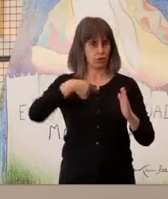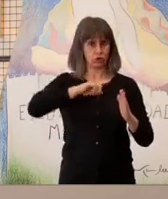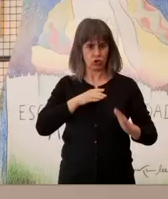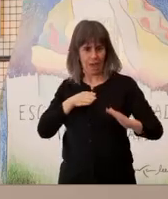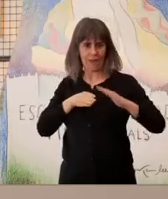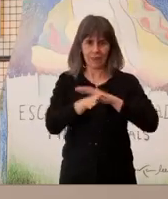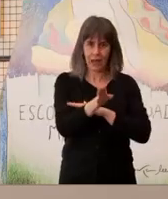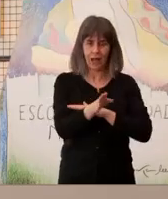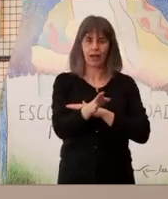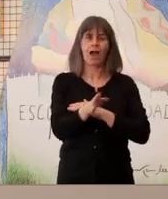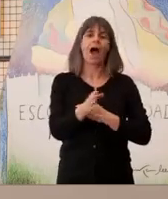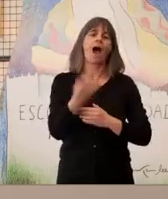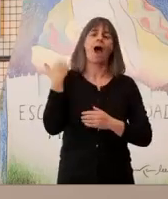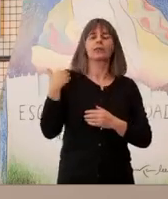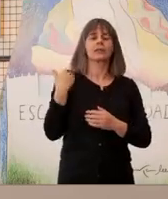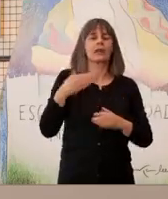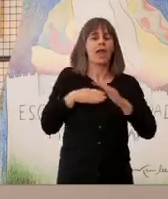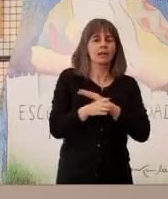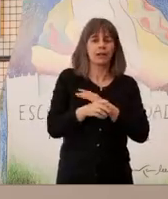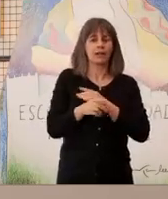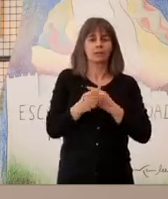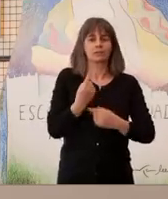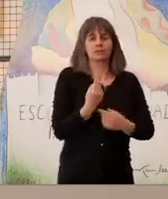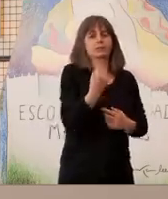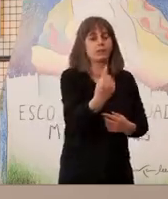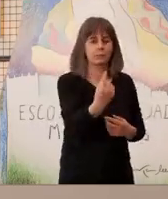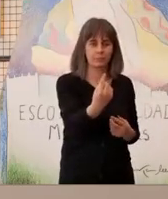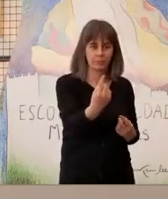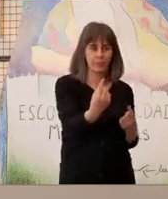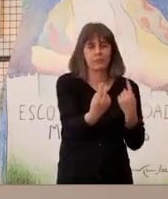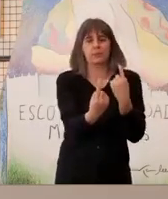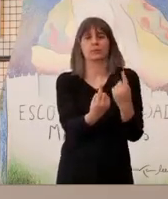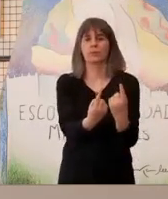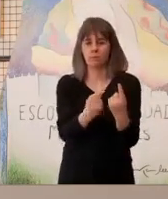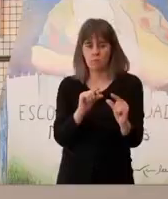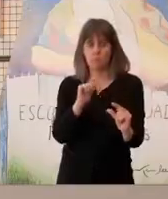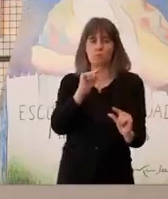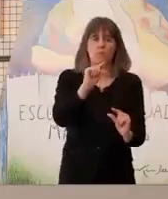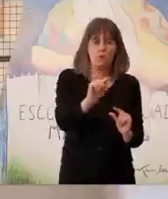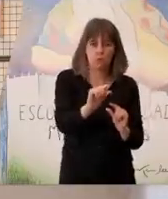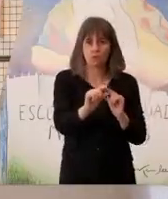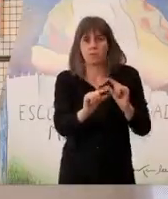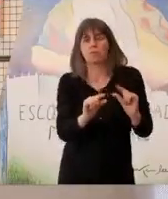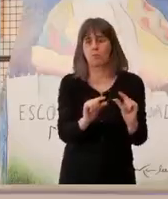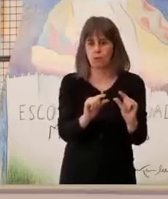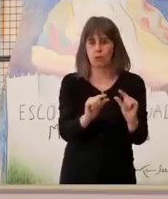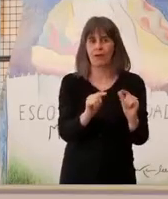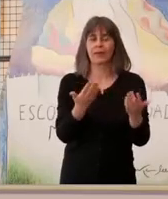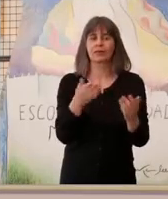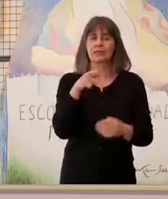cuentagotas y haciendo unos méritos excesivos y no sé qué Y tú por qué eres tú pero las demás Pobrecitas entonces la